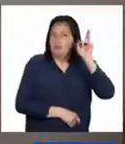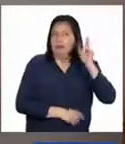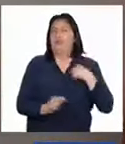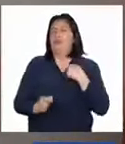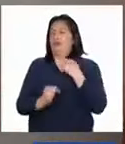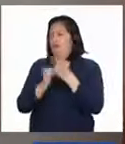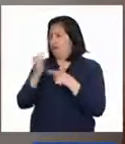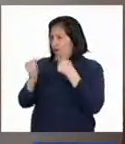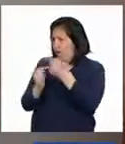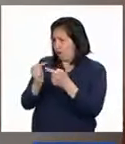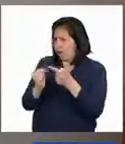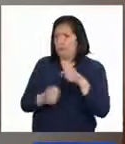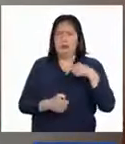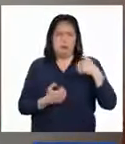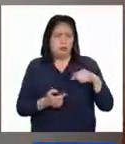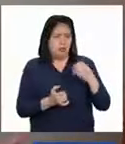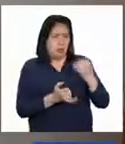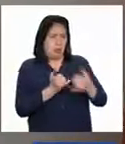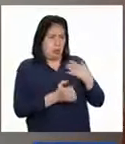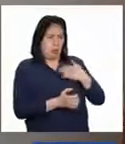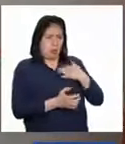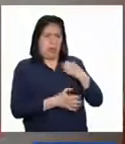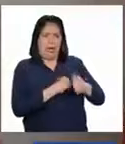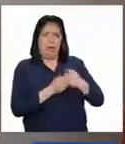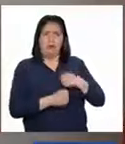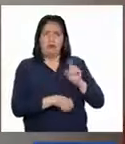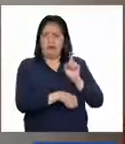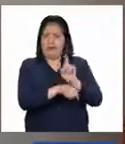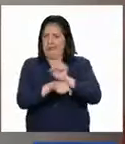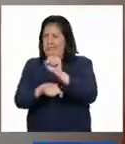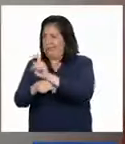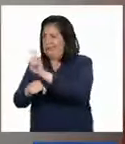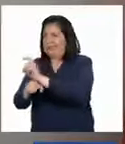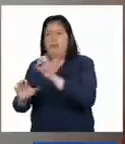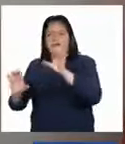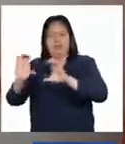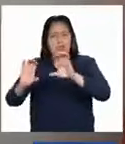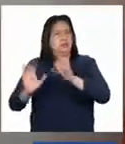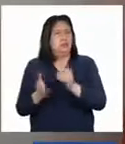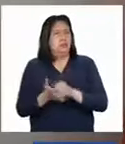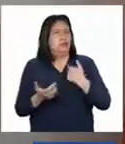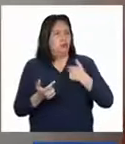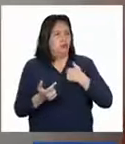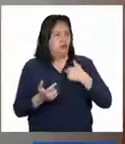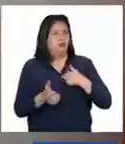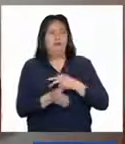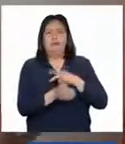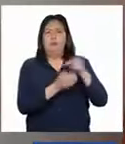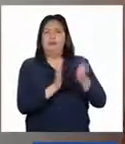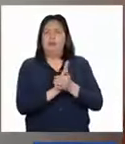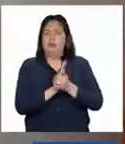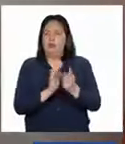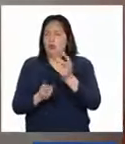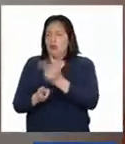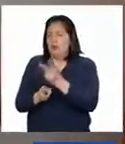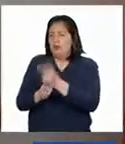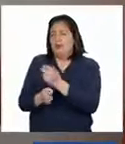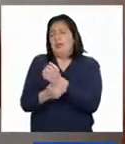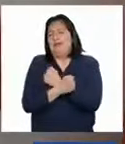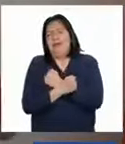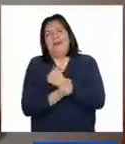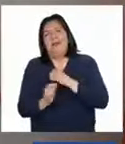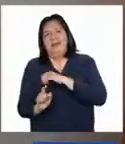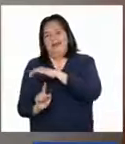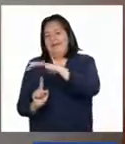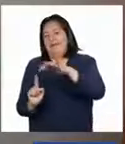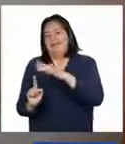Les cuento que en estos últimos años me he dedicado a enseñar ciencias. y me especializo en cuidar y amar el